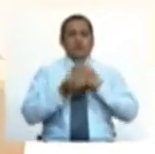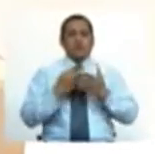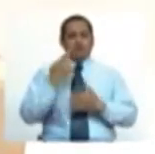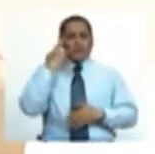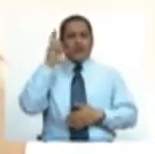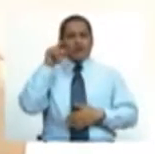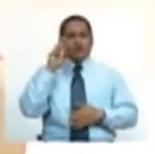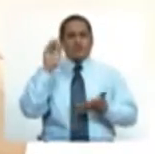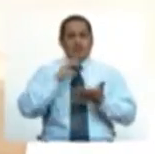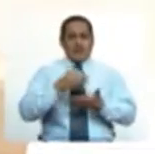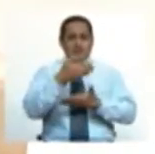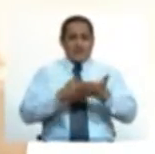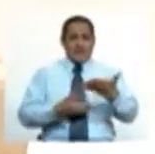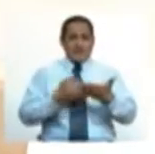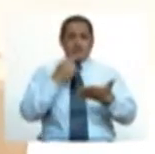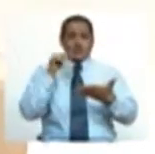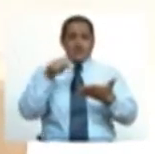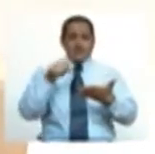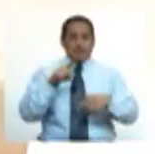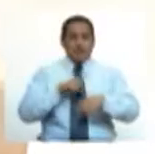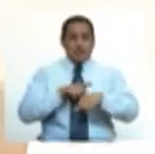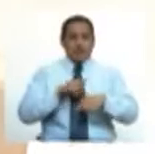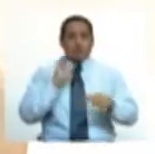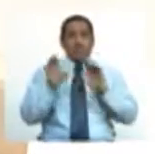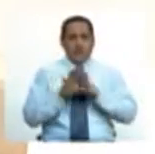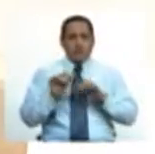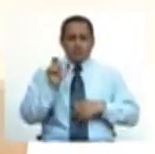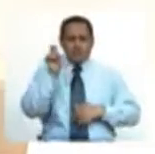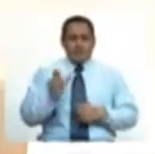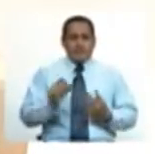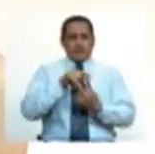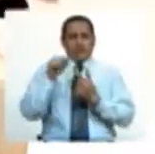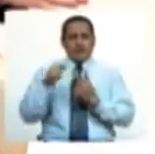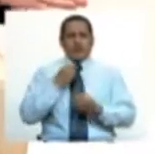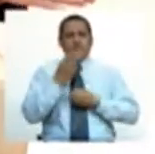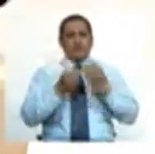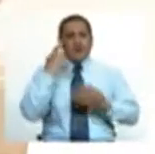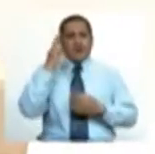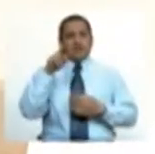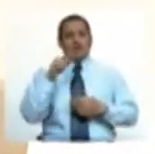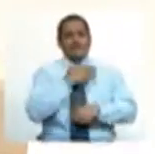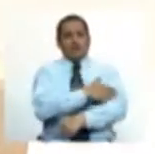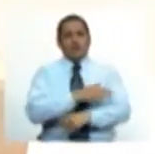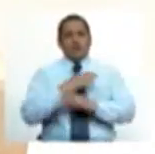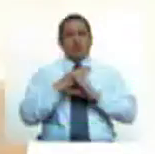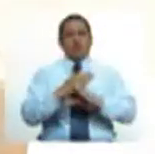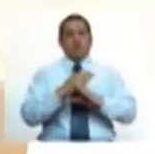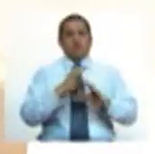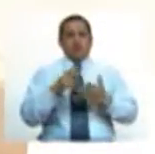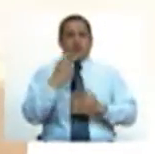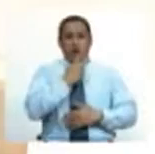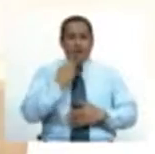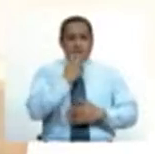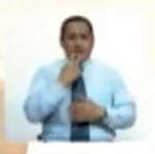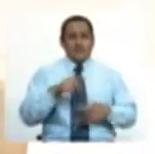manifieste sus razones a través de otro escrito, sino que en ese momento las partes manifiestan sus razones a favor y en contra, ¿no? Entonces la oralidad